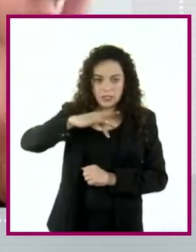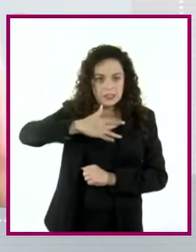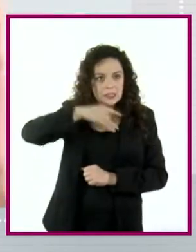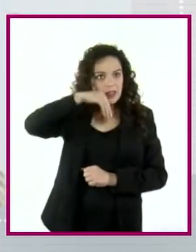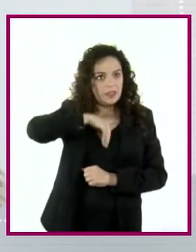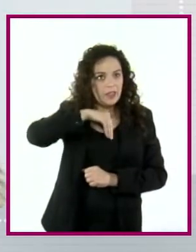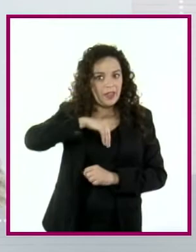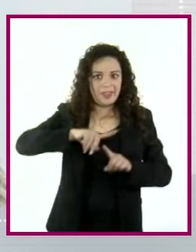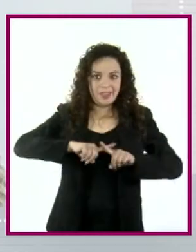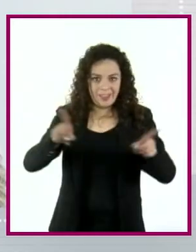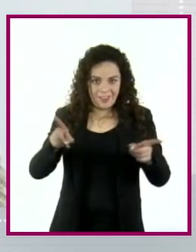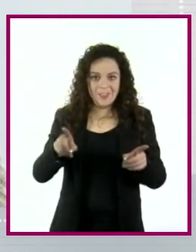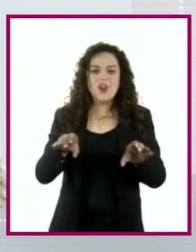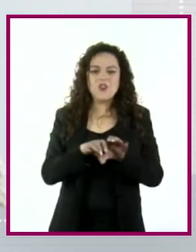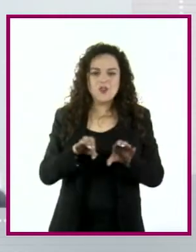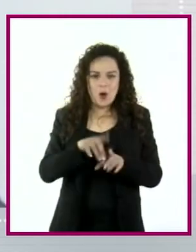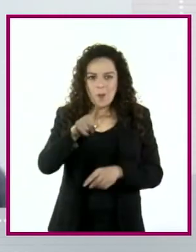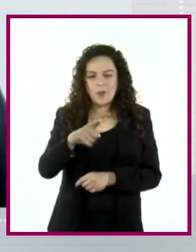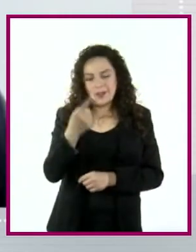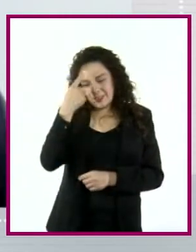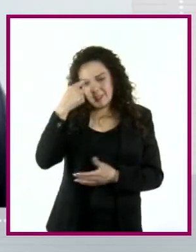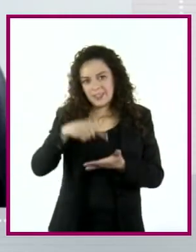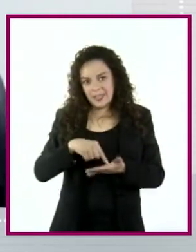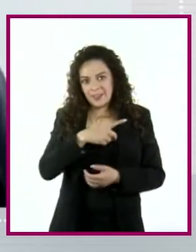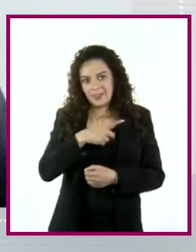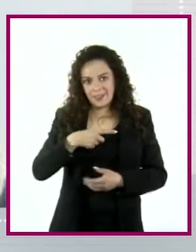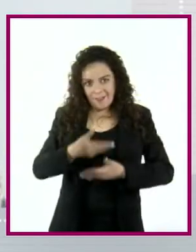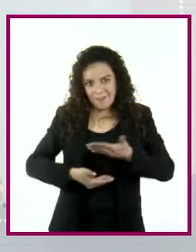Hasta pronto y gracias por la invitación.